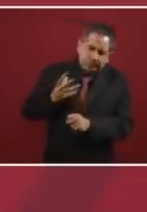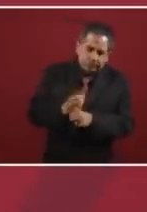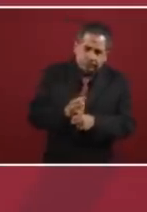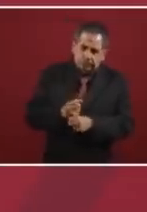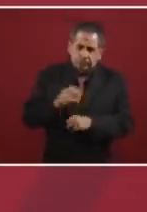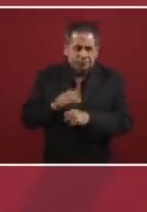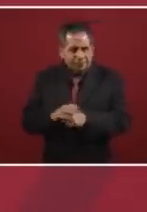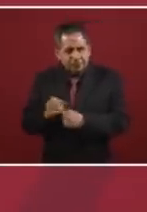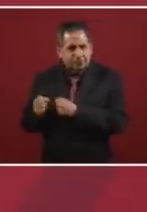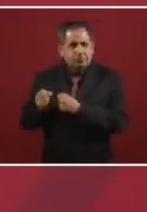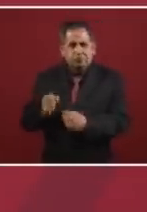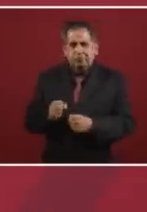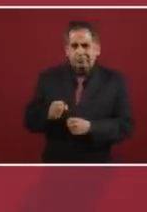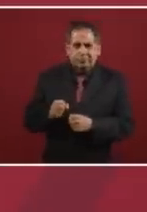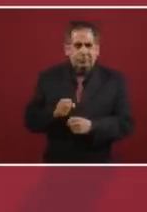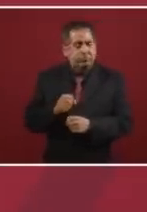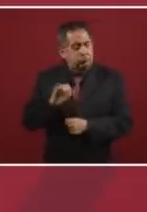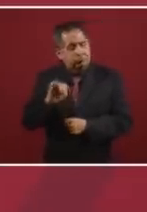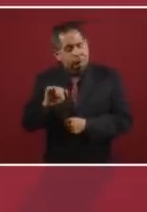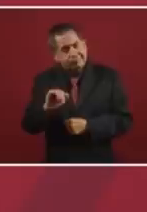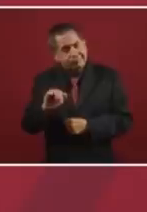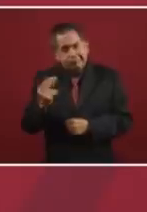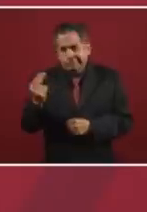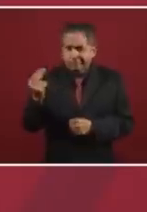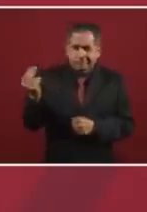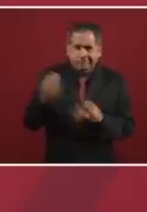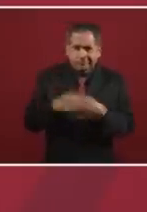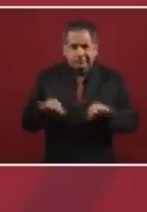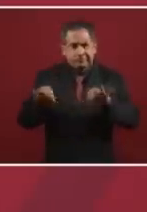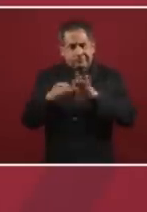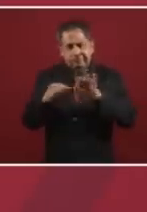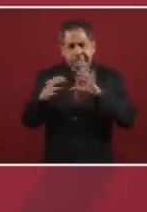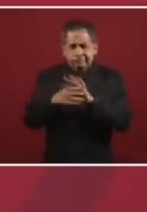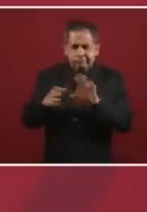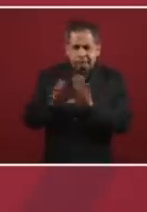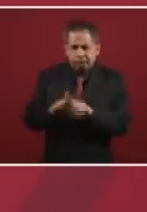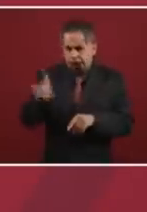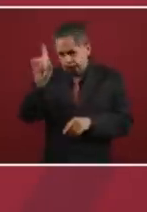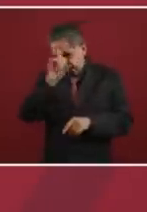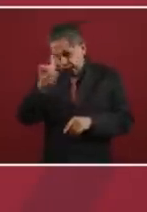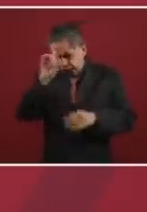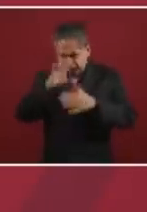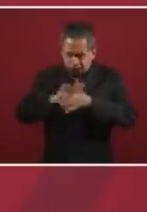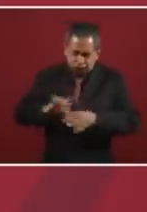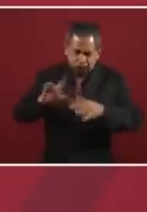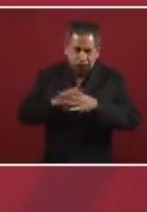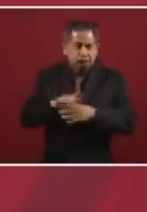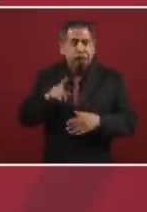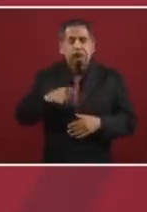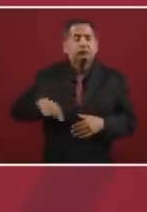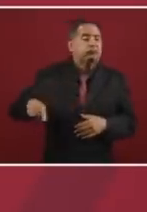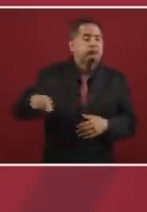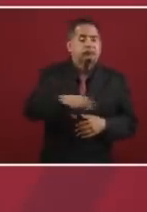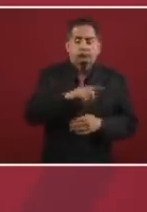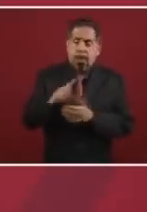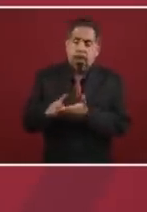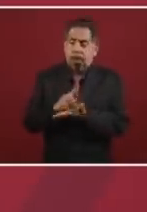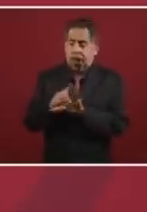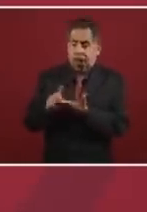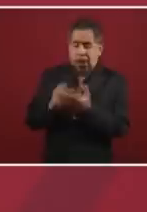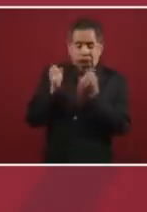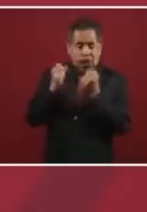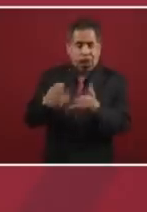e importantísimo el enfrentar el incremento del consumo de